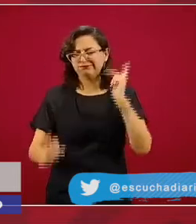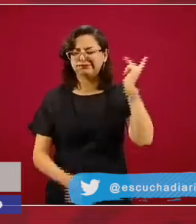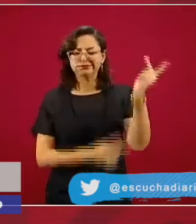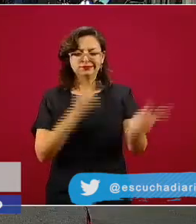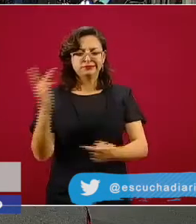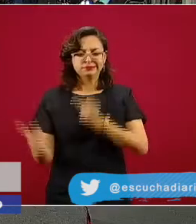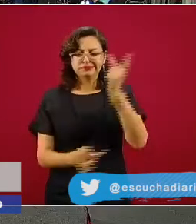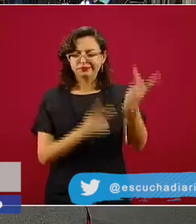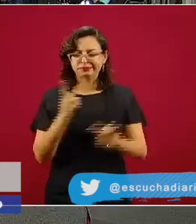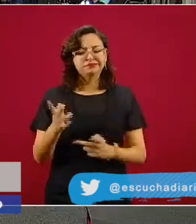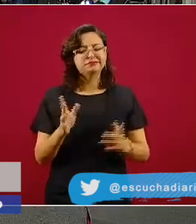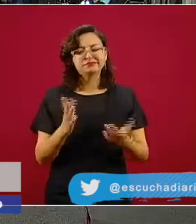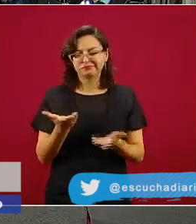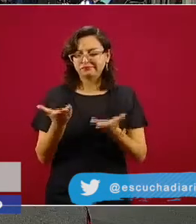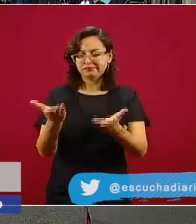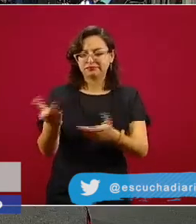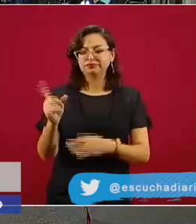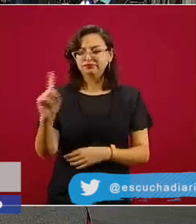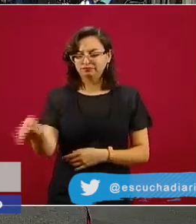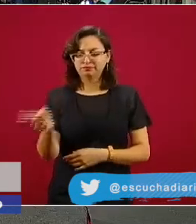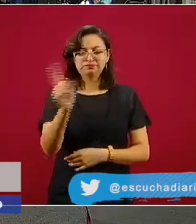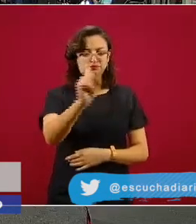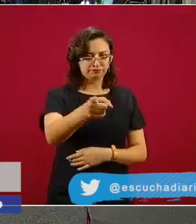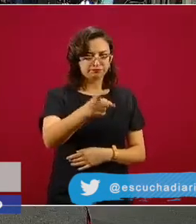del presupuesto desde el Ejecutivo.